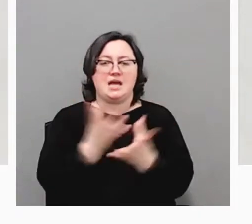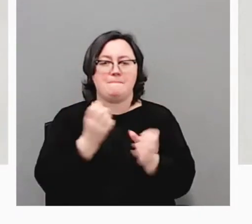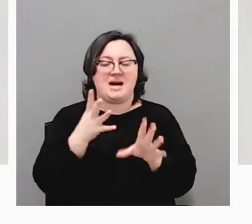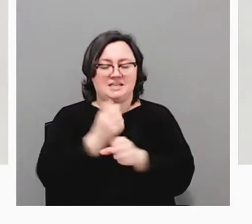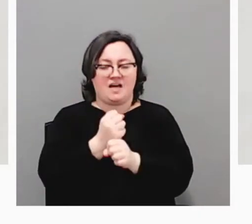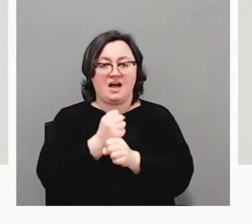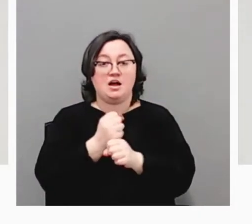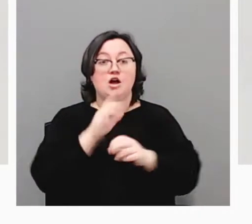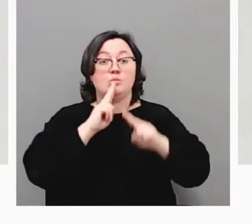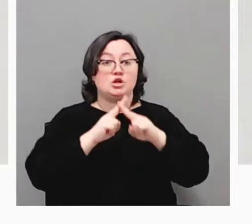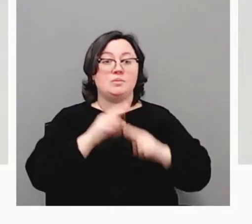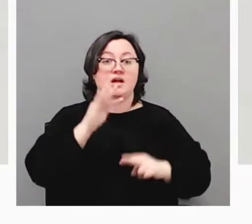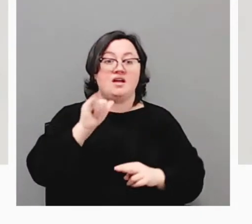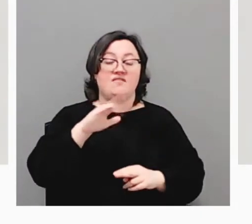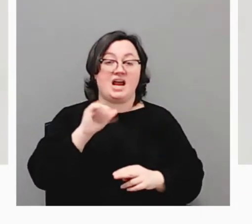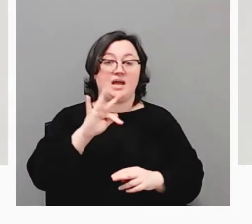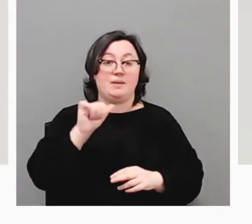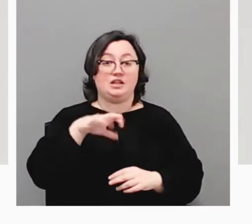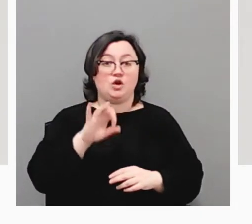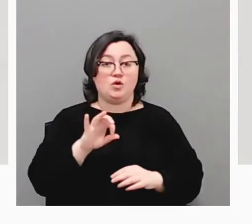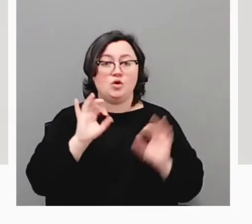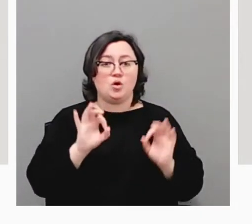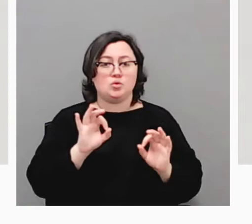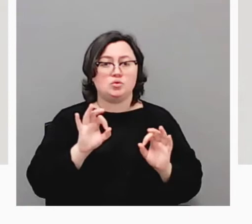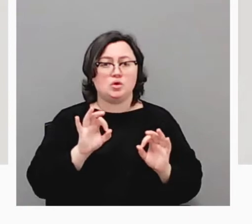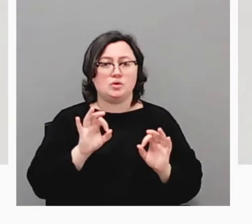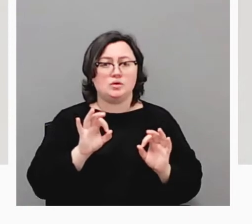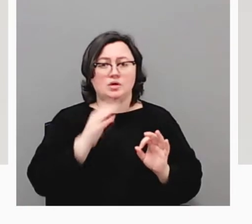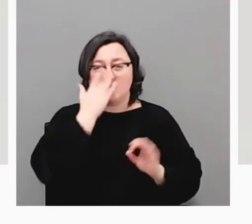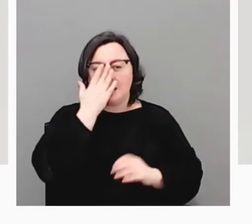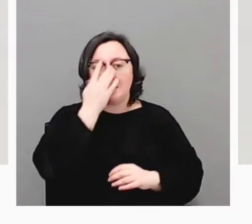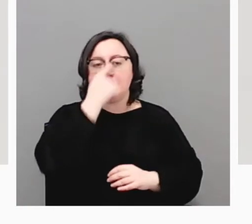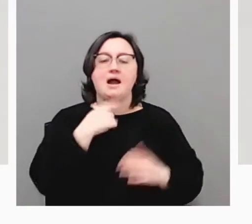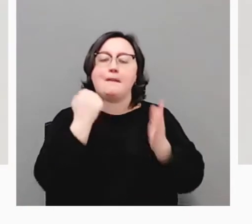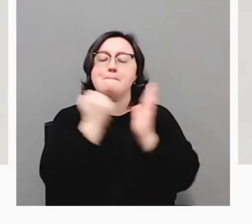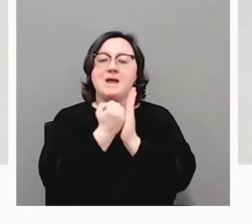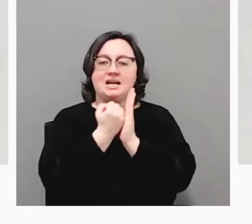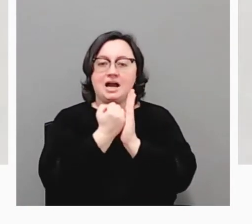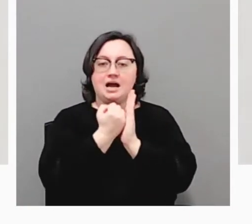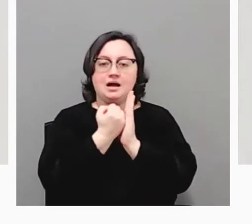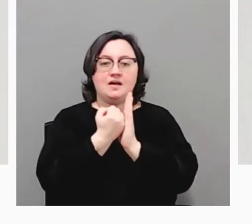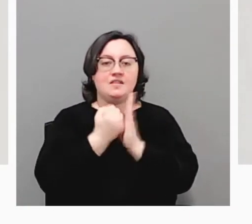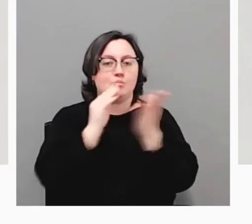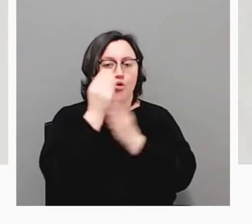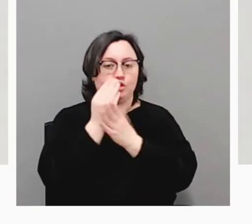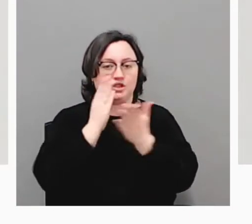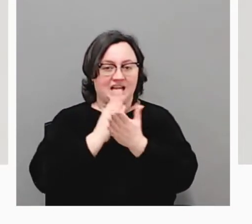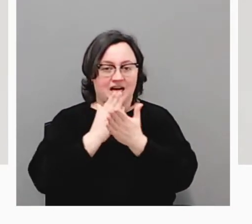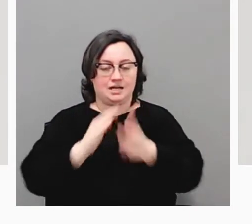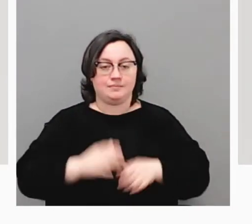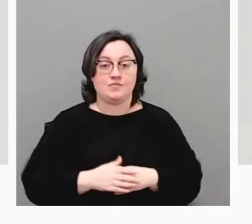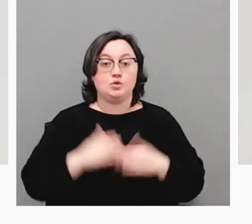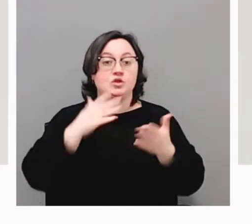de Fraiventos, pues conocido como una especie de imagen de marca de todo este tipo de productos. Desde su